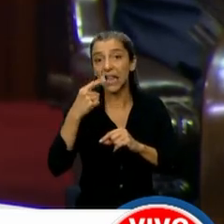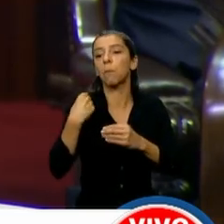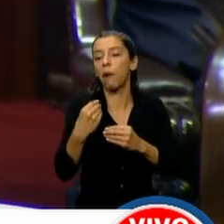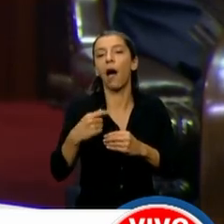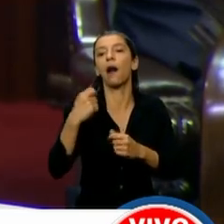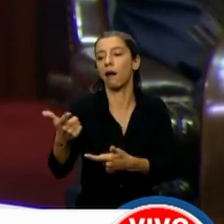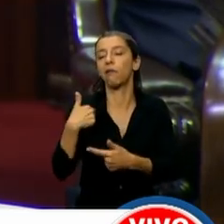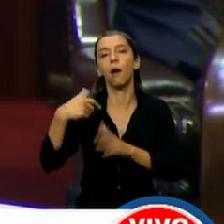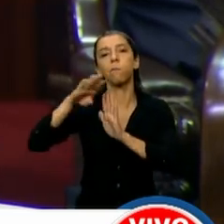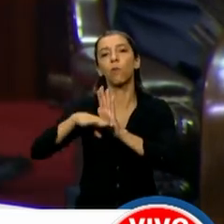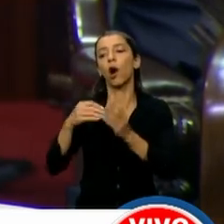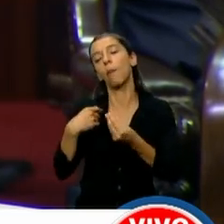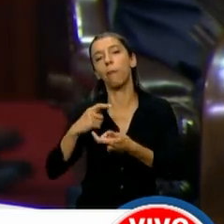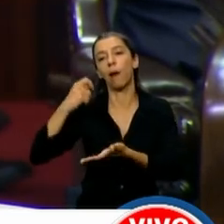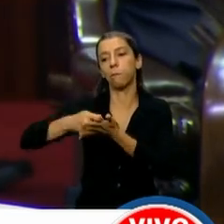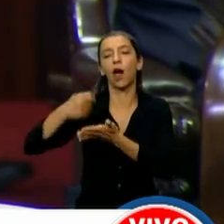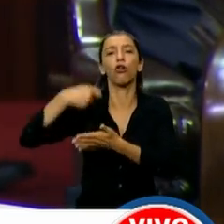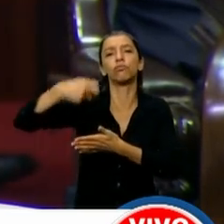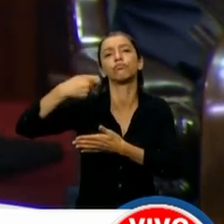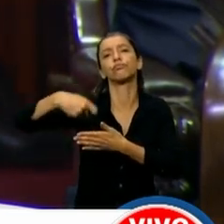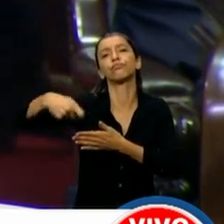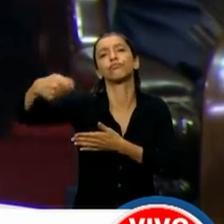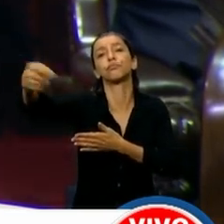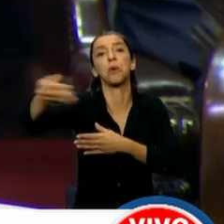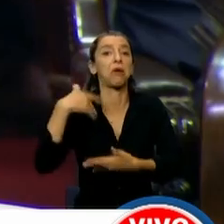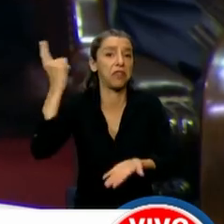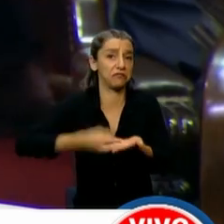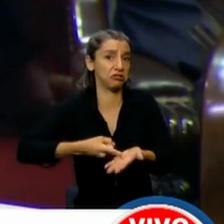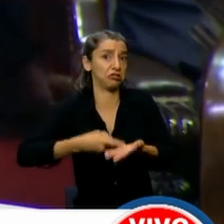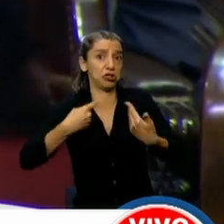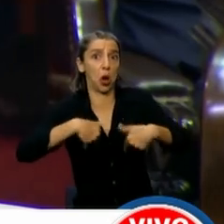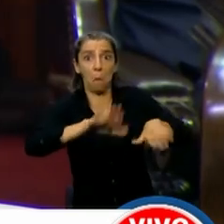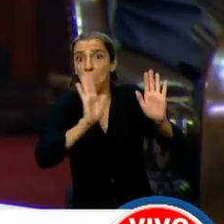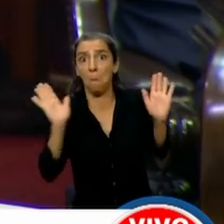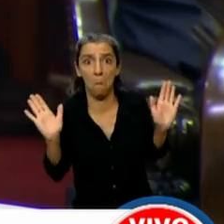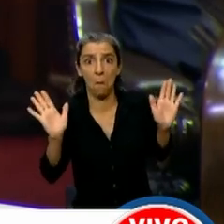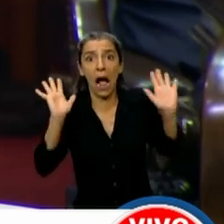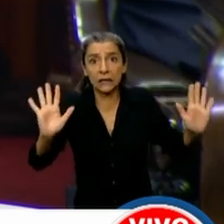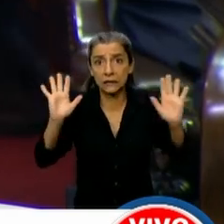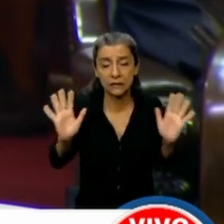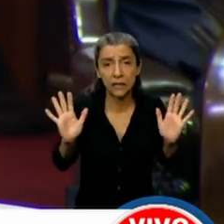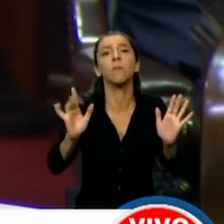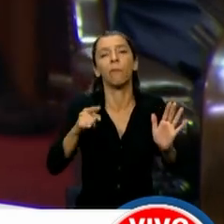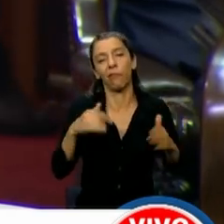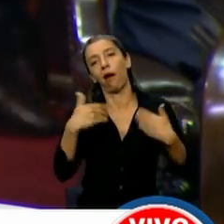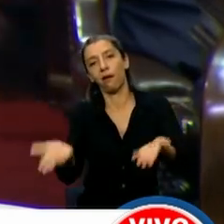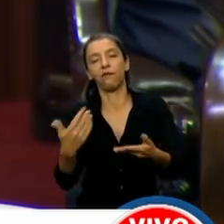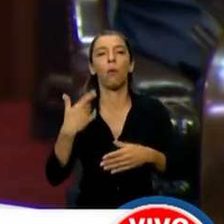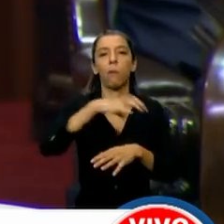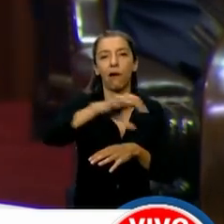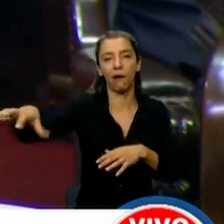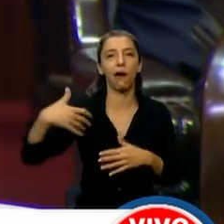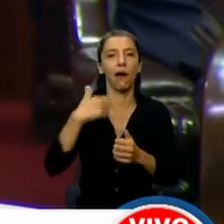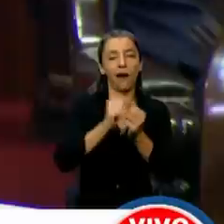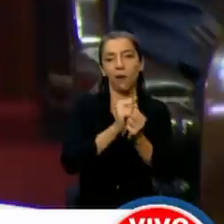este programa de refinanciación discrecional y arbitraria para favorecer a las distribuidoras que le cobraron la